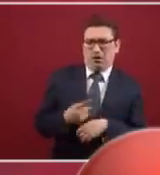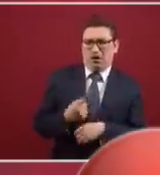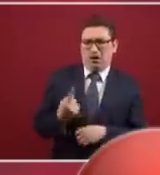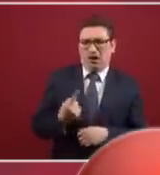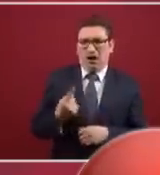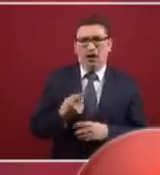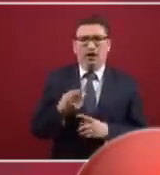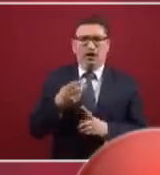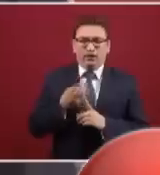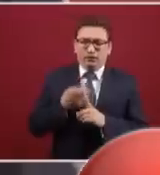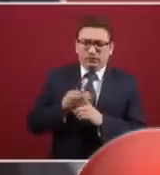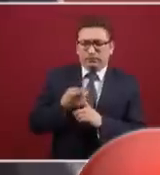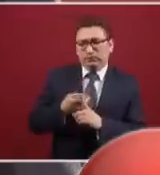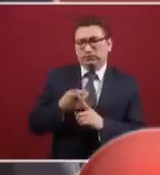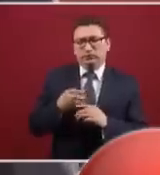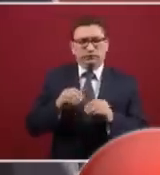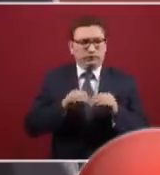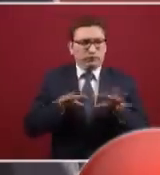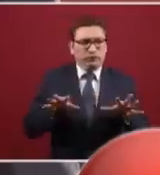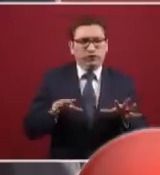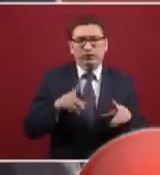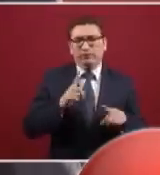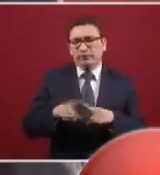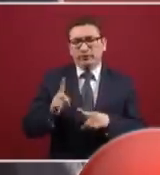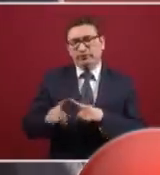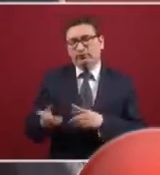de la crítica en medios,